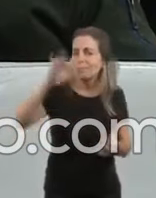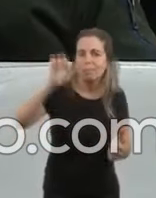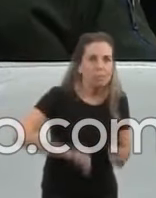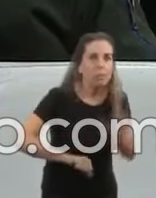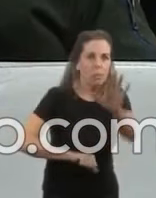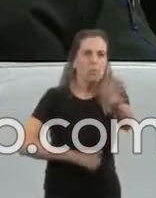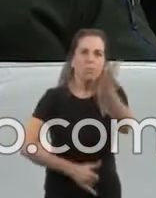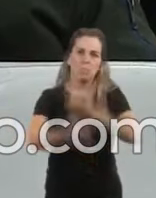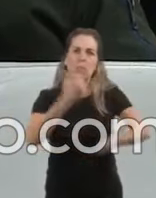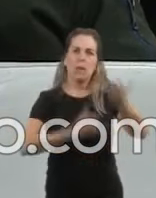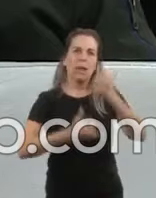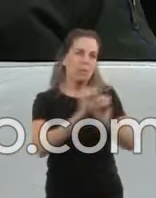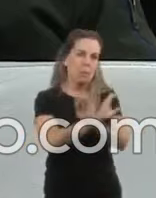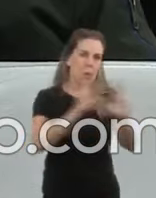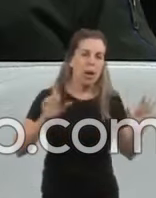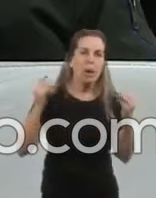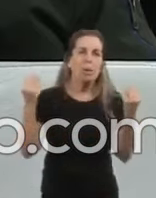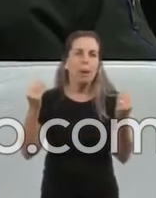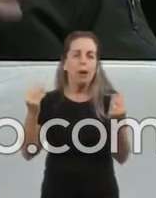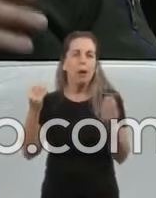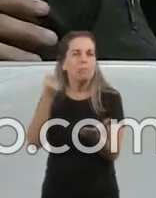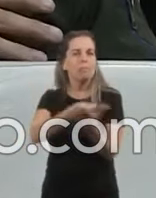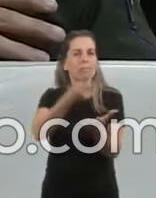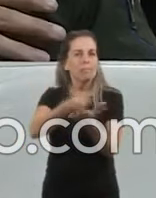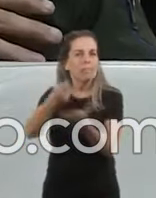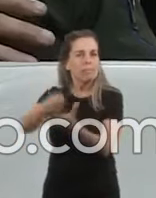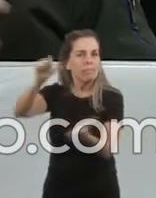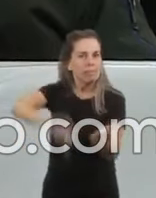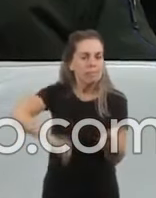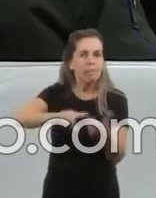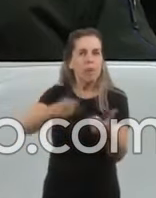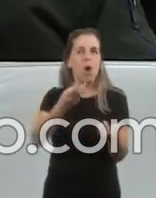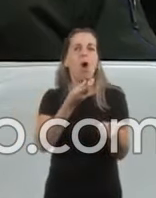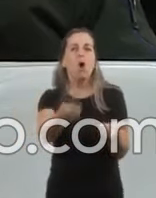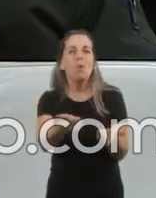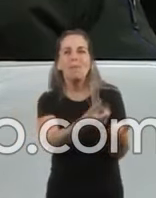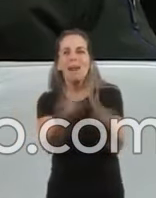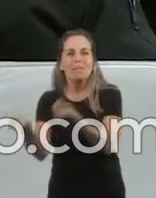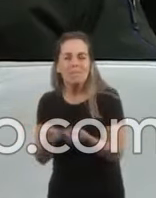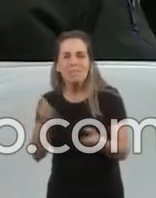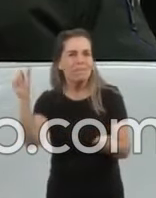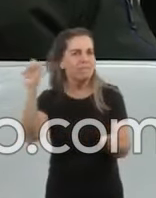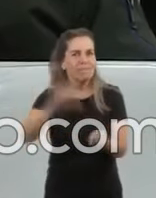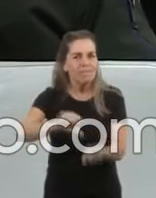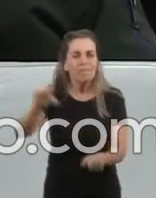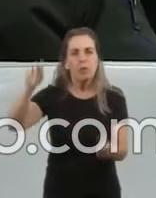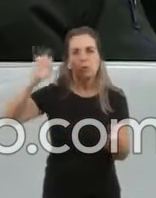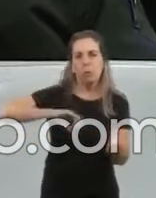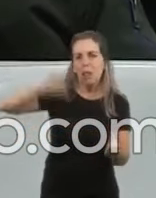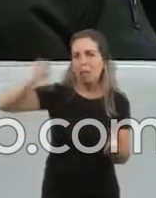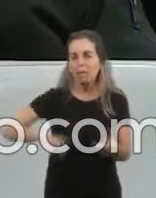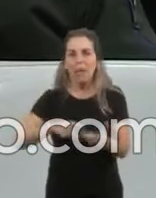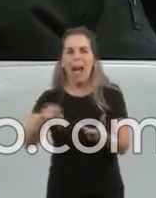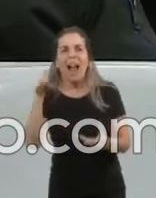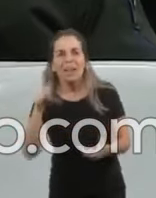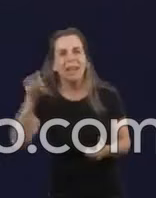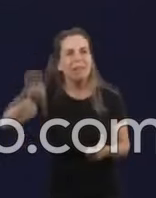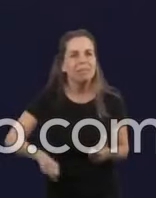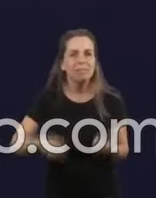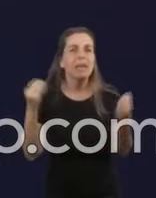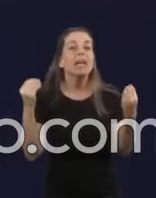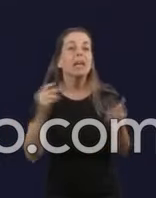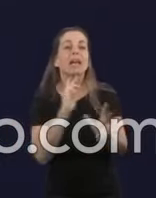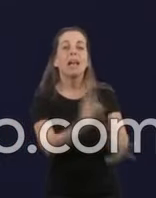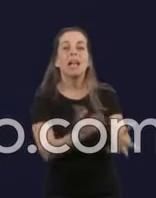Clara no puede pagar el transporte no puede llegar a comprar el supermercado todo lo que necesita para su familia no puede pagar el alquiler correcto